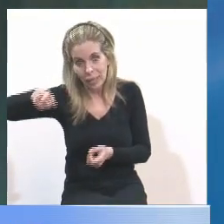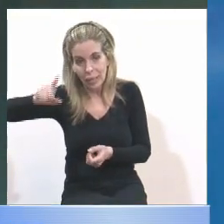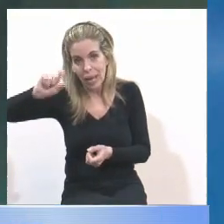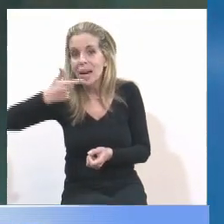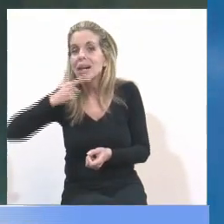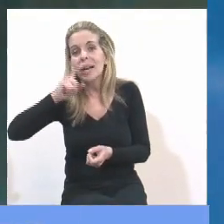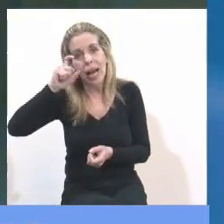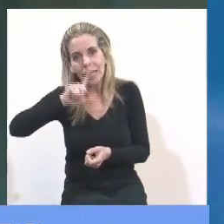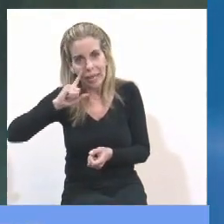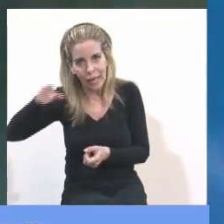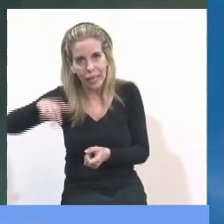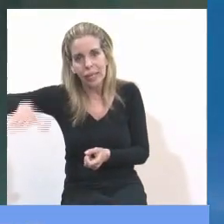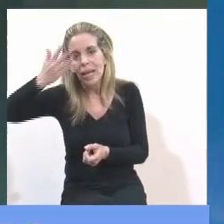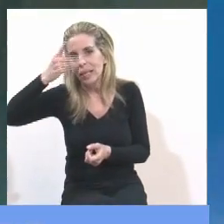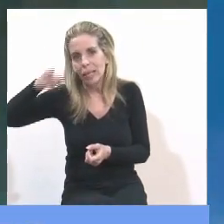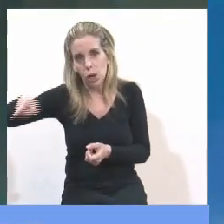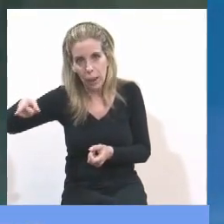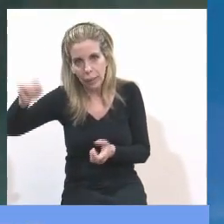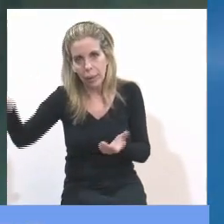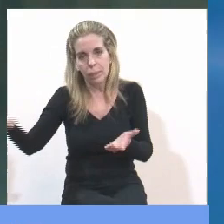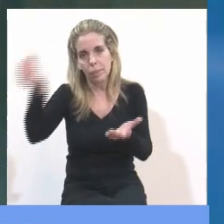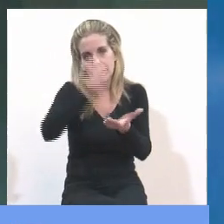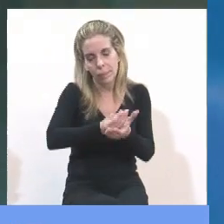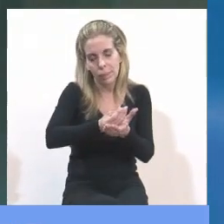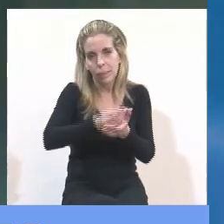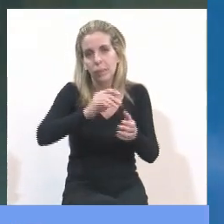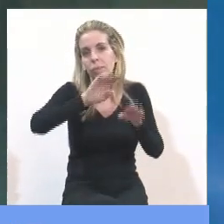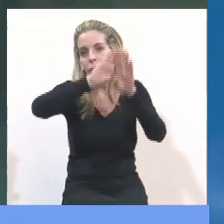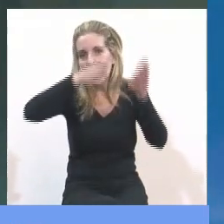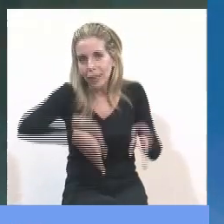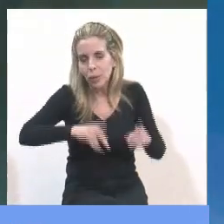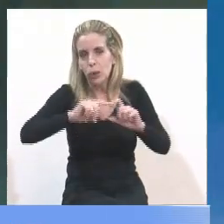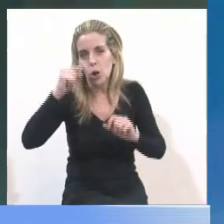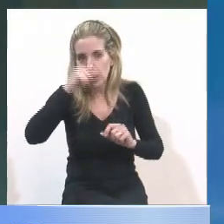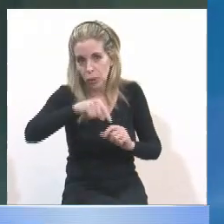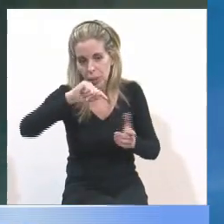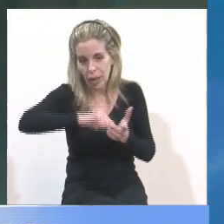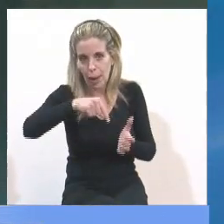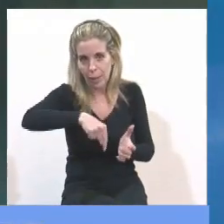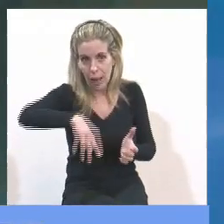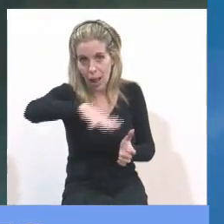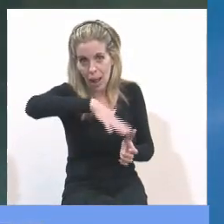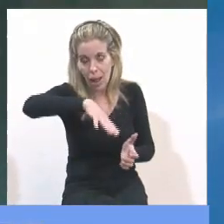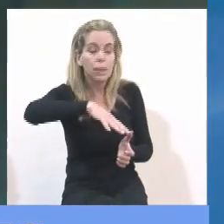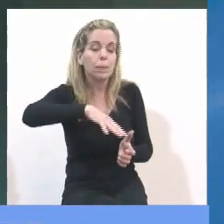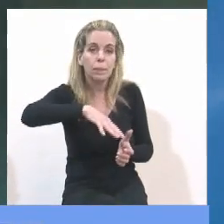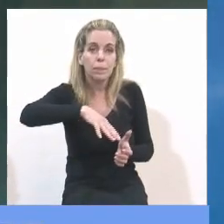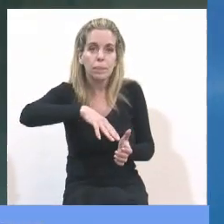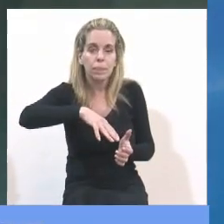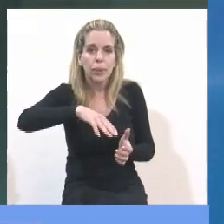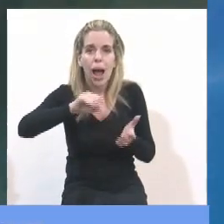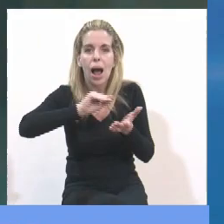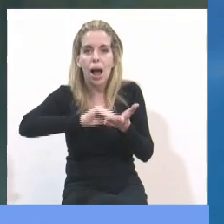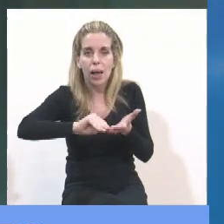Criminal Federal número 3 de San Martín, provincia de Buenos Aires, al Tribunal Oral en lo Federal número 7 de la Capital Federal,